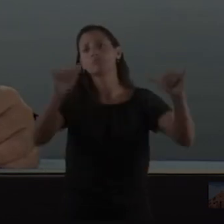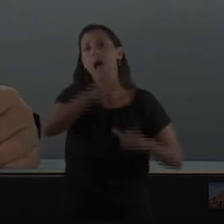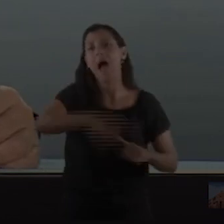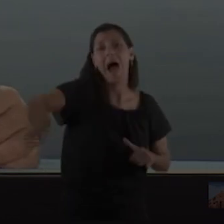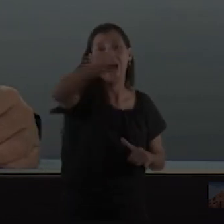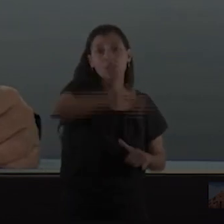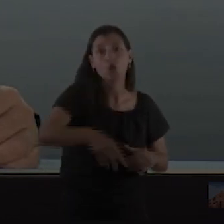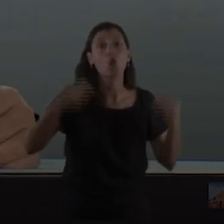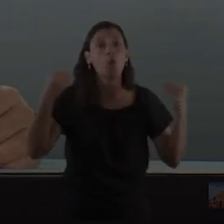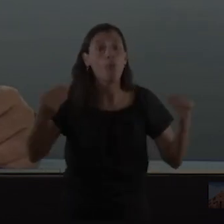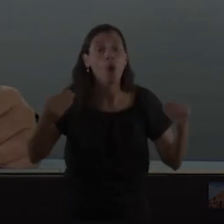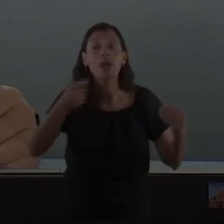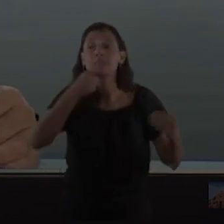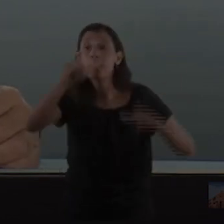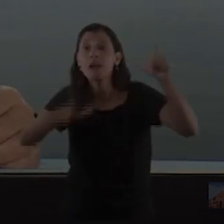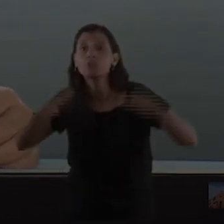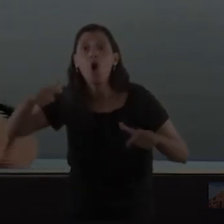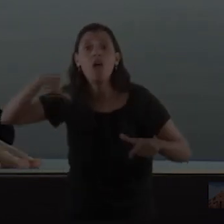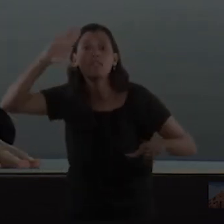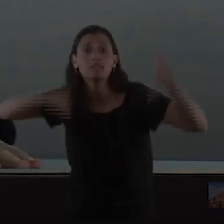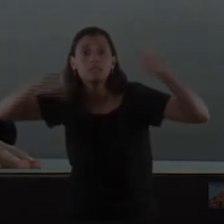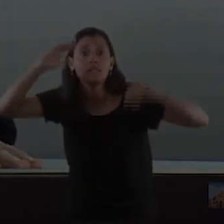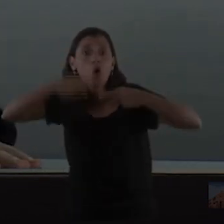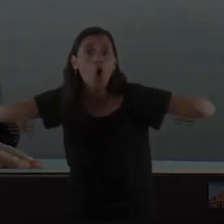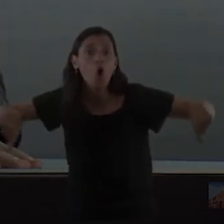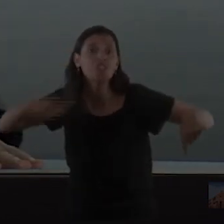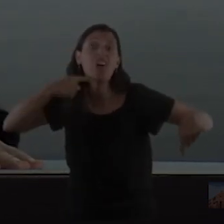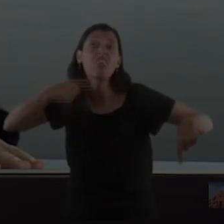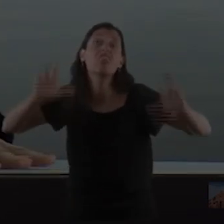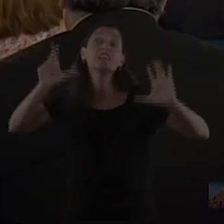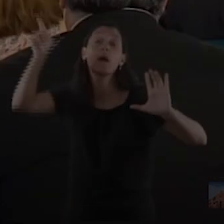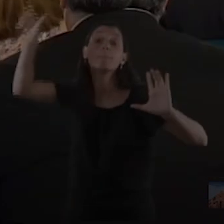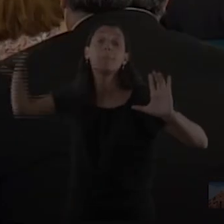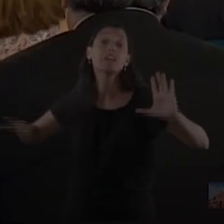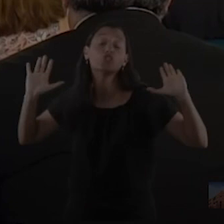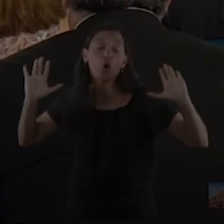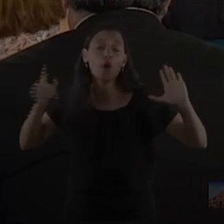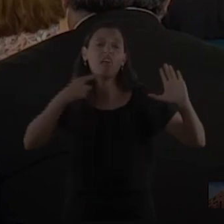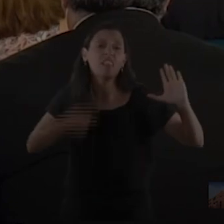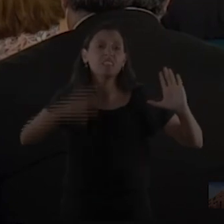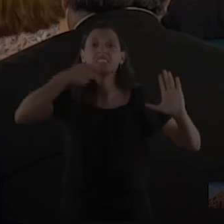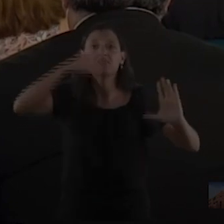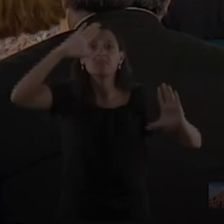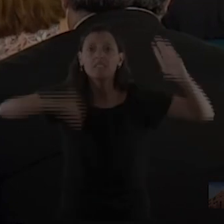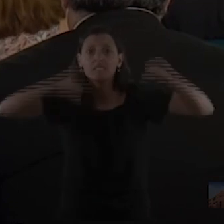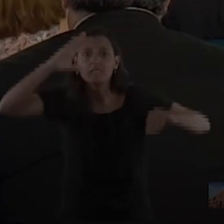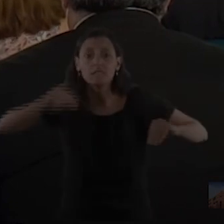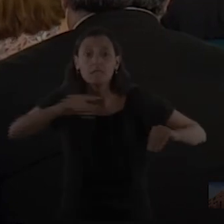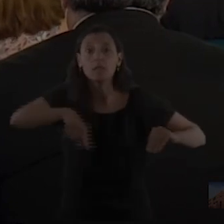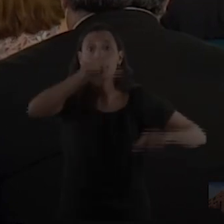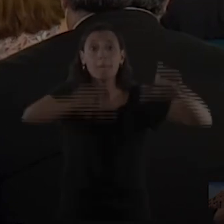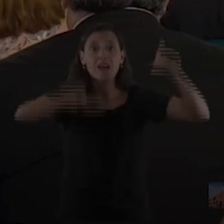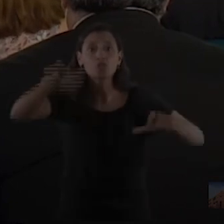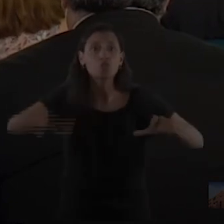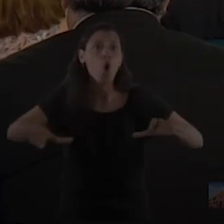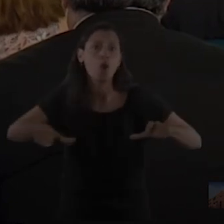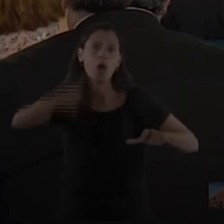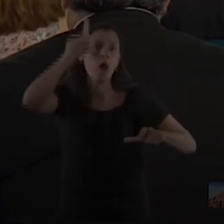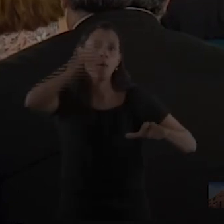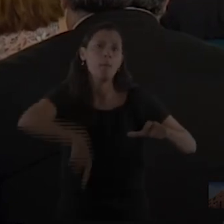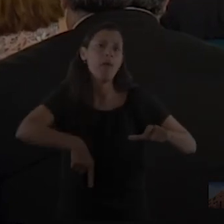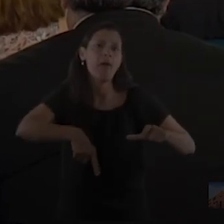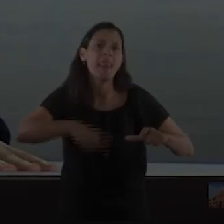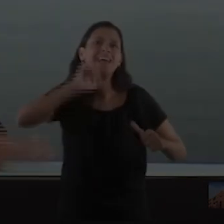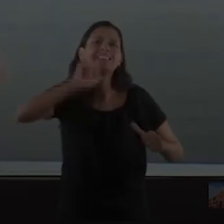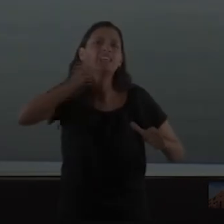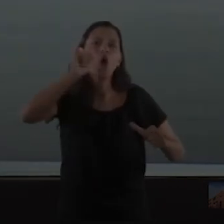Cuando la memoria se pierde, decía alguien, los pueblos que pierden la memoria están condenados a repetir su